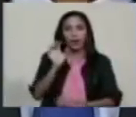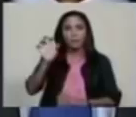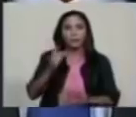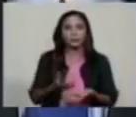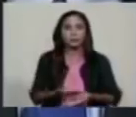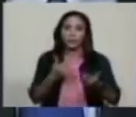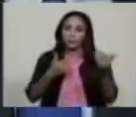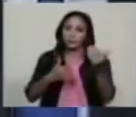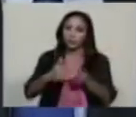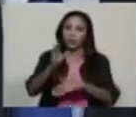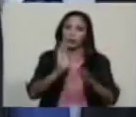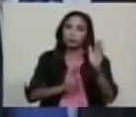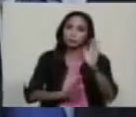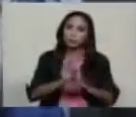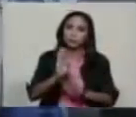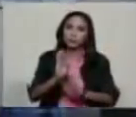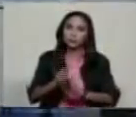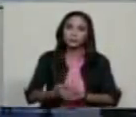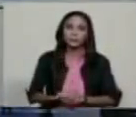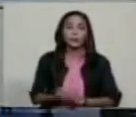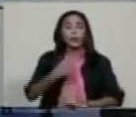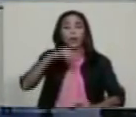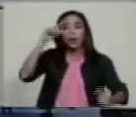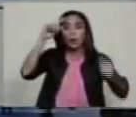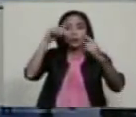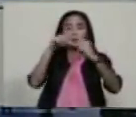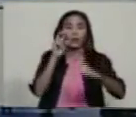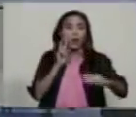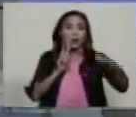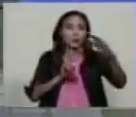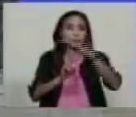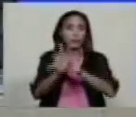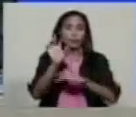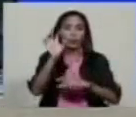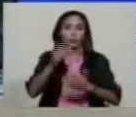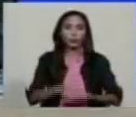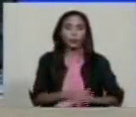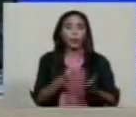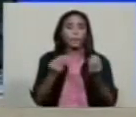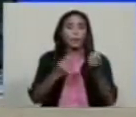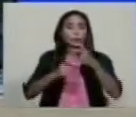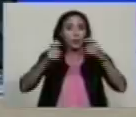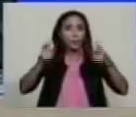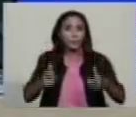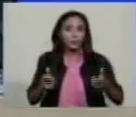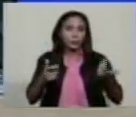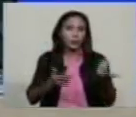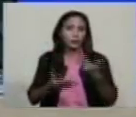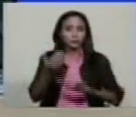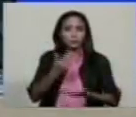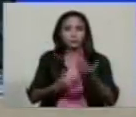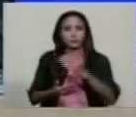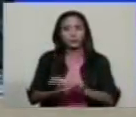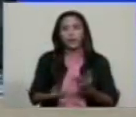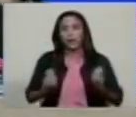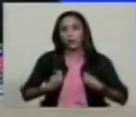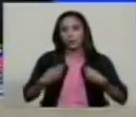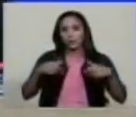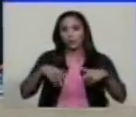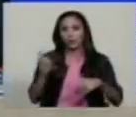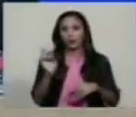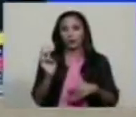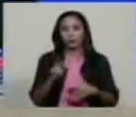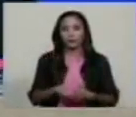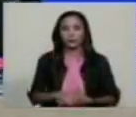desarrollo como es el anhelo y el sueño de la gran mayoría de los compatriotas que viven en